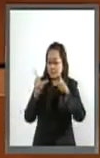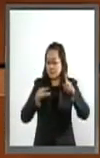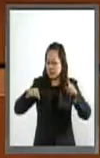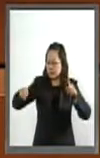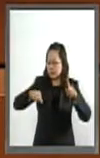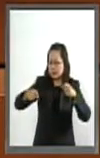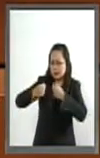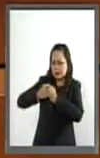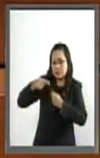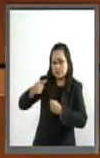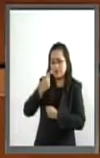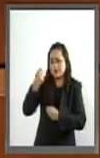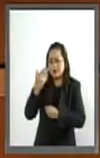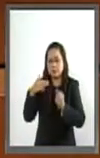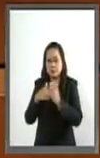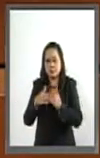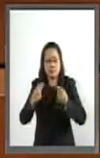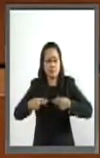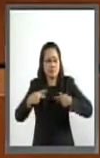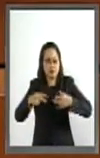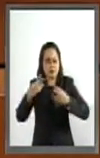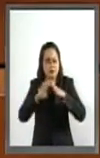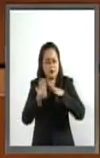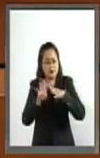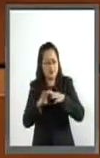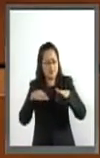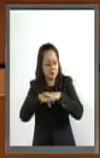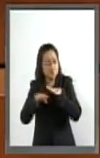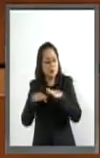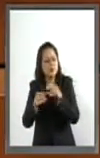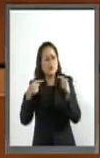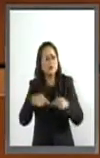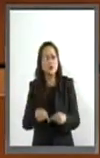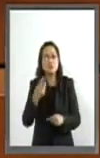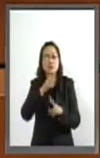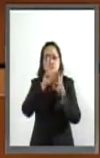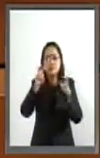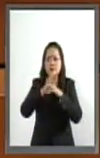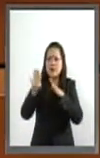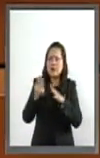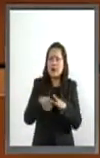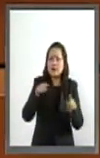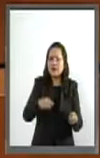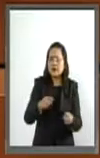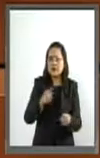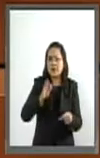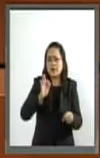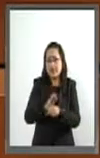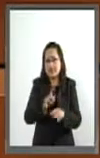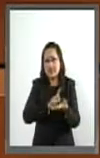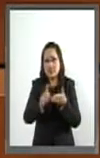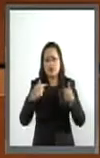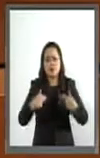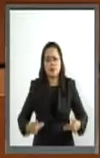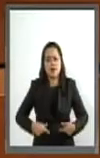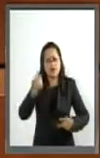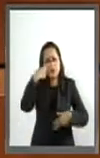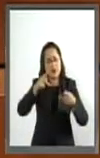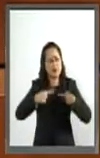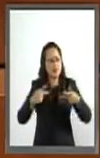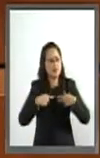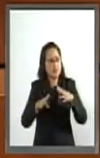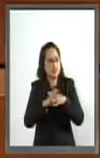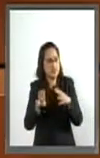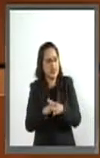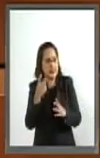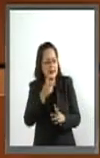unos 150.000 migrantes. Es claro que el fenómeno migratorio y la defensa de los derechos humanos de los migrantes